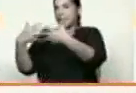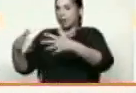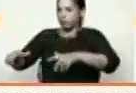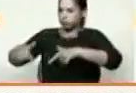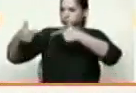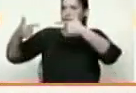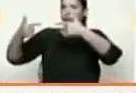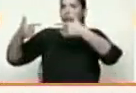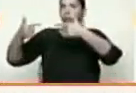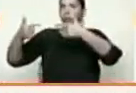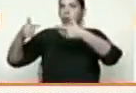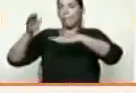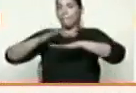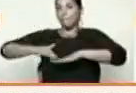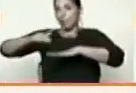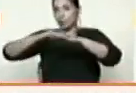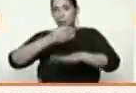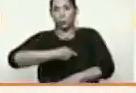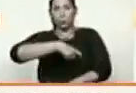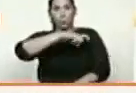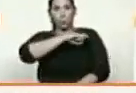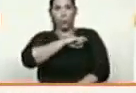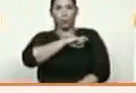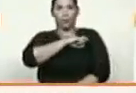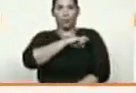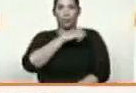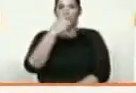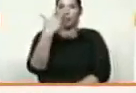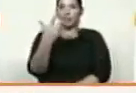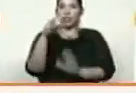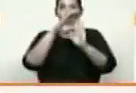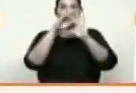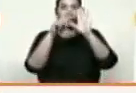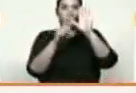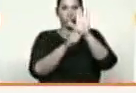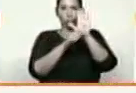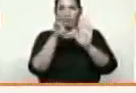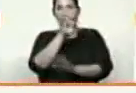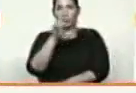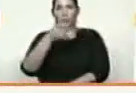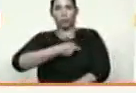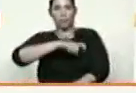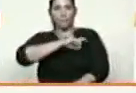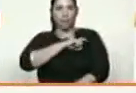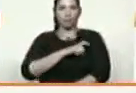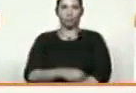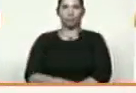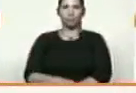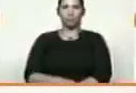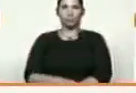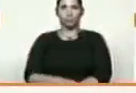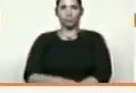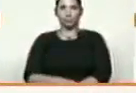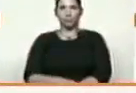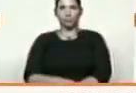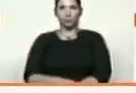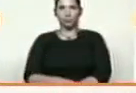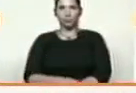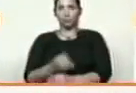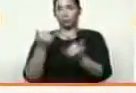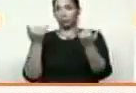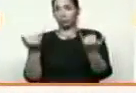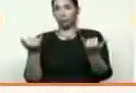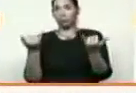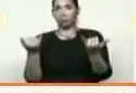Ocurrió en España, en las 3 constituciones de la República, se estaba viviendo